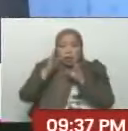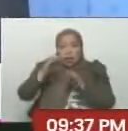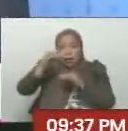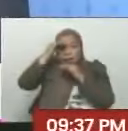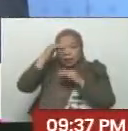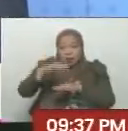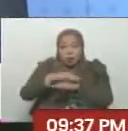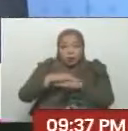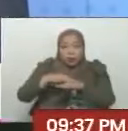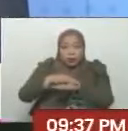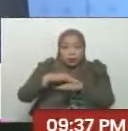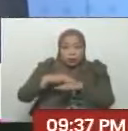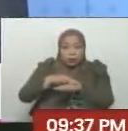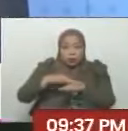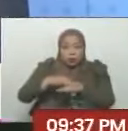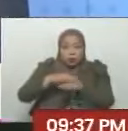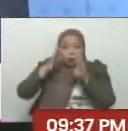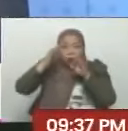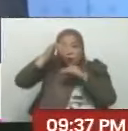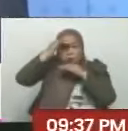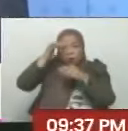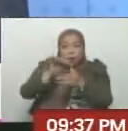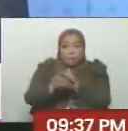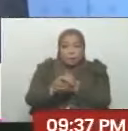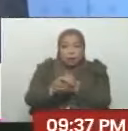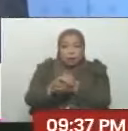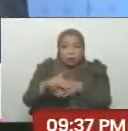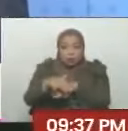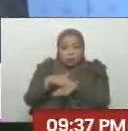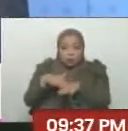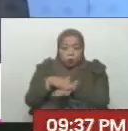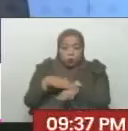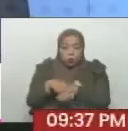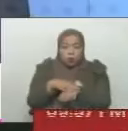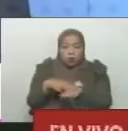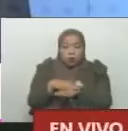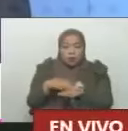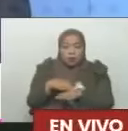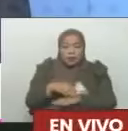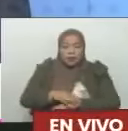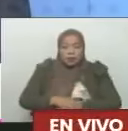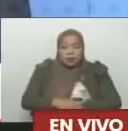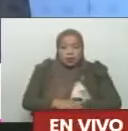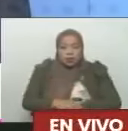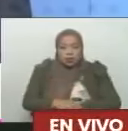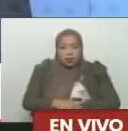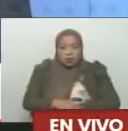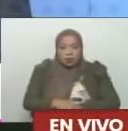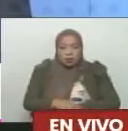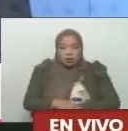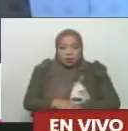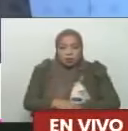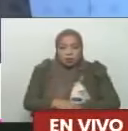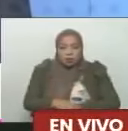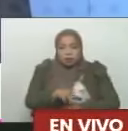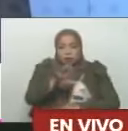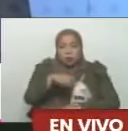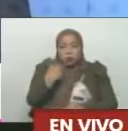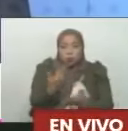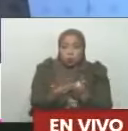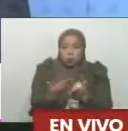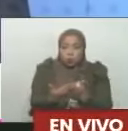Atención, ministro. Atención, compañero ministro Velázquez Araguayán. Me acaba de